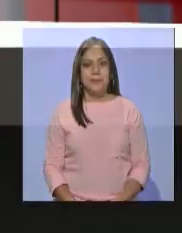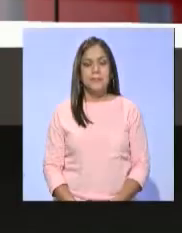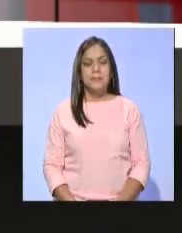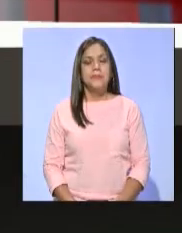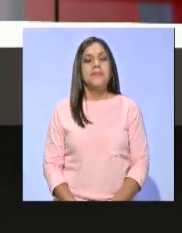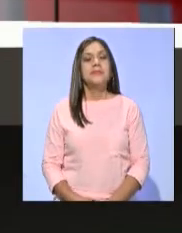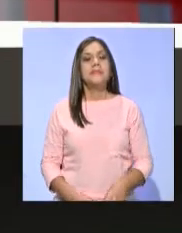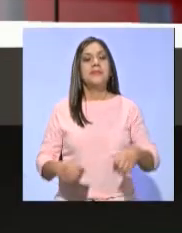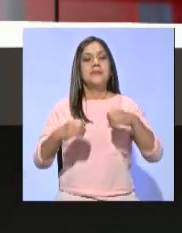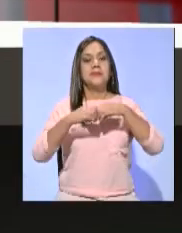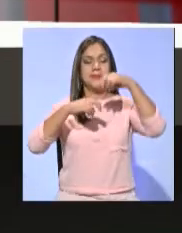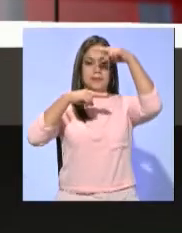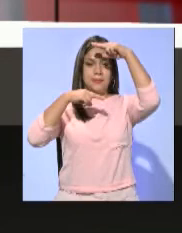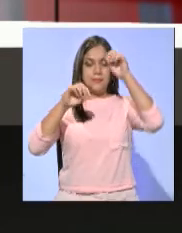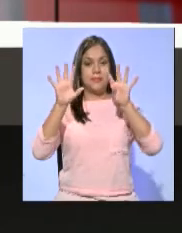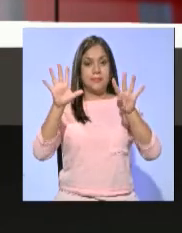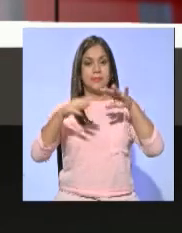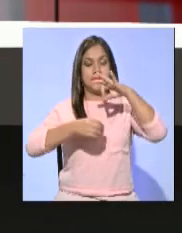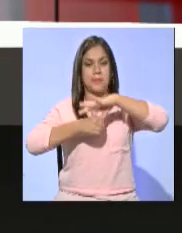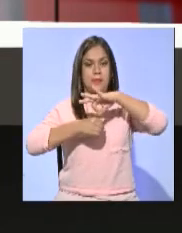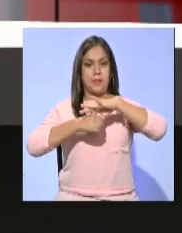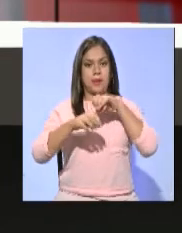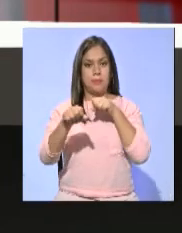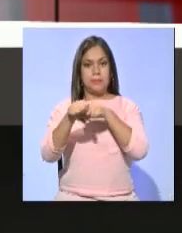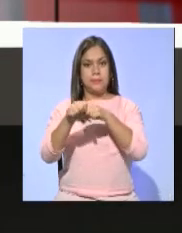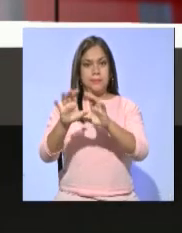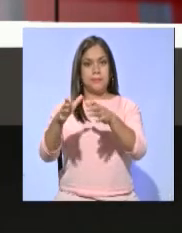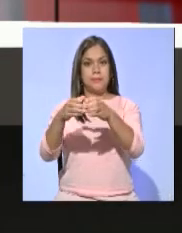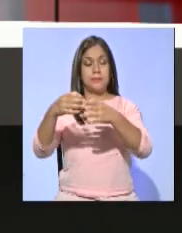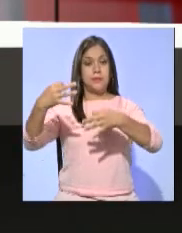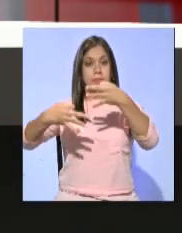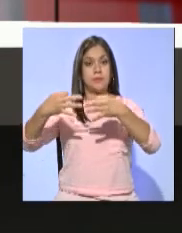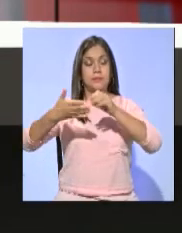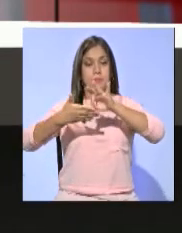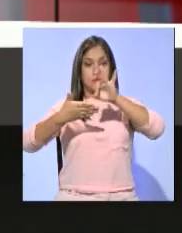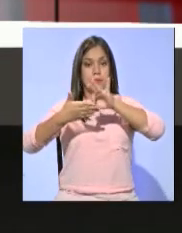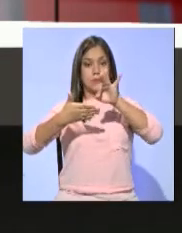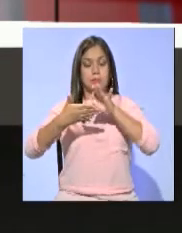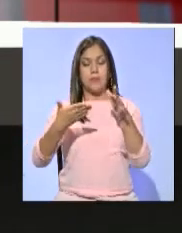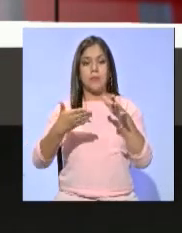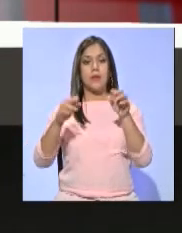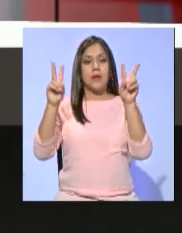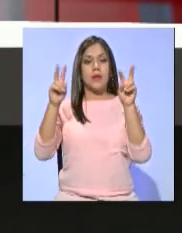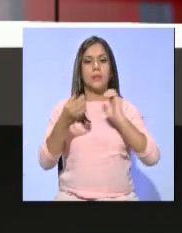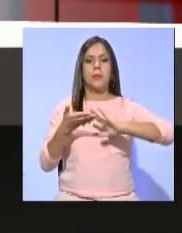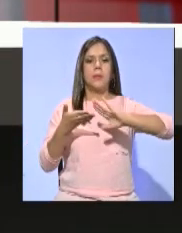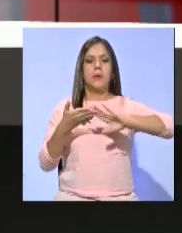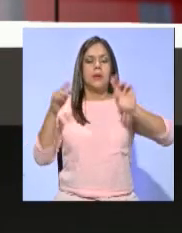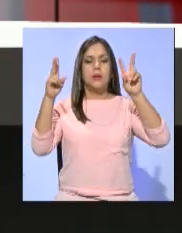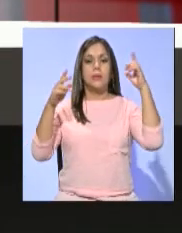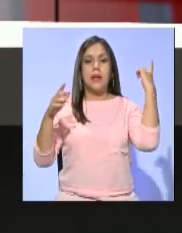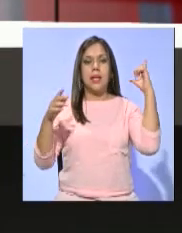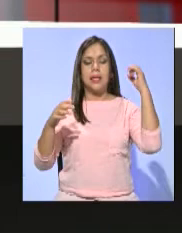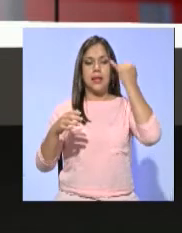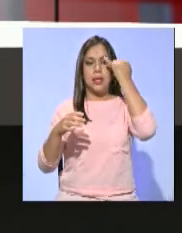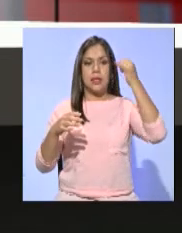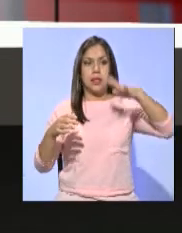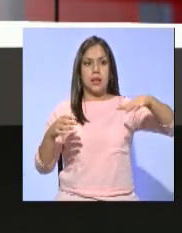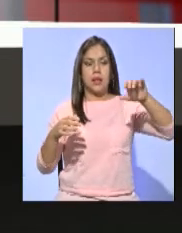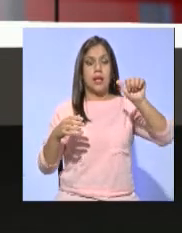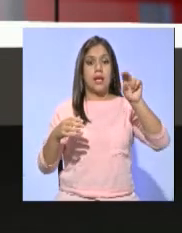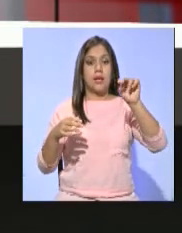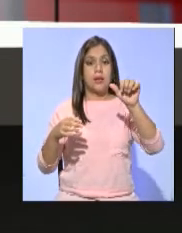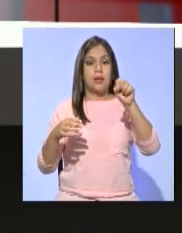Más noticias, amigos. Con 9 votos a favor, la Comisión de Justicia aprobó el informe favorable de amnistía para el líder indígena Manuel